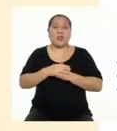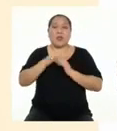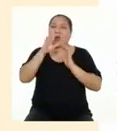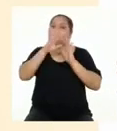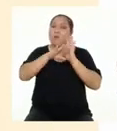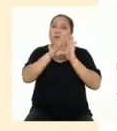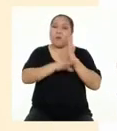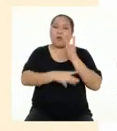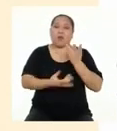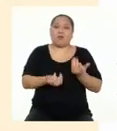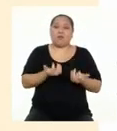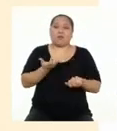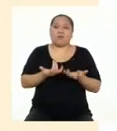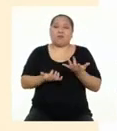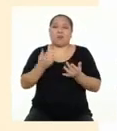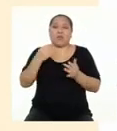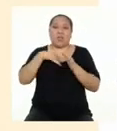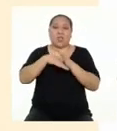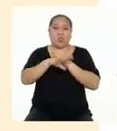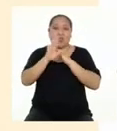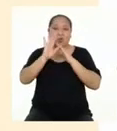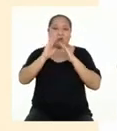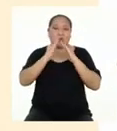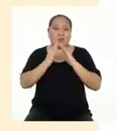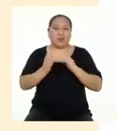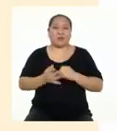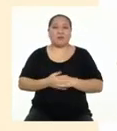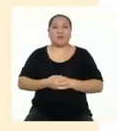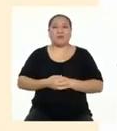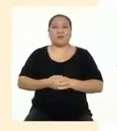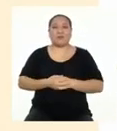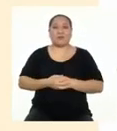incendio dentro de casa.